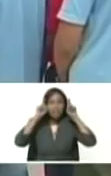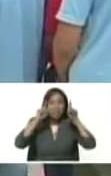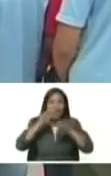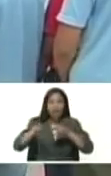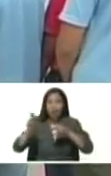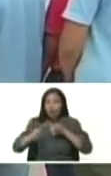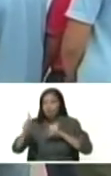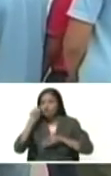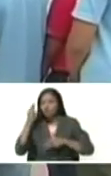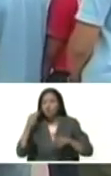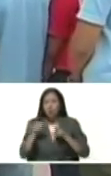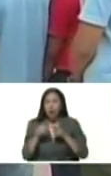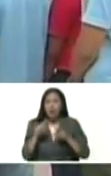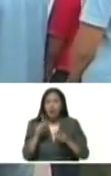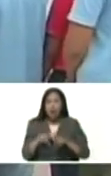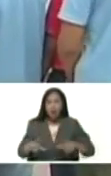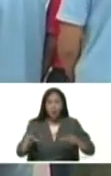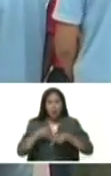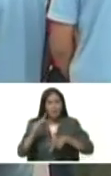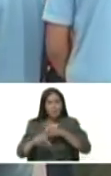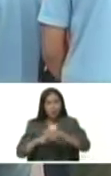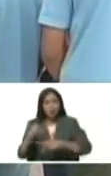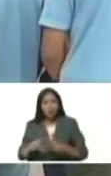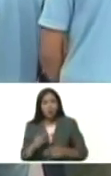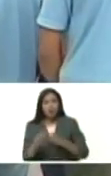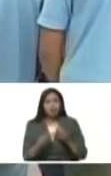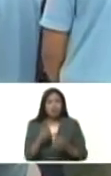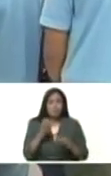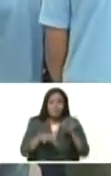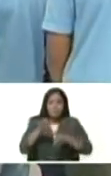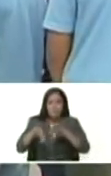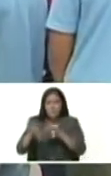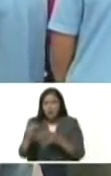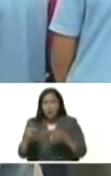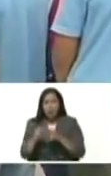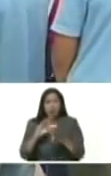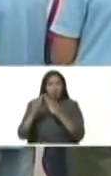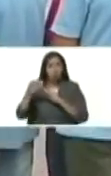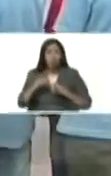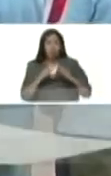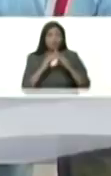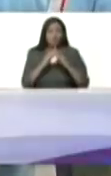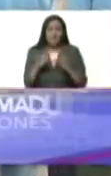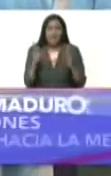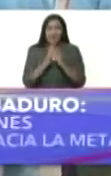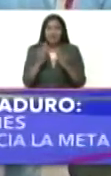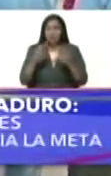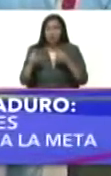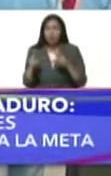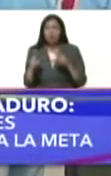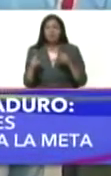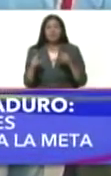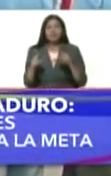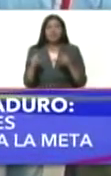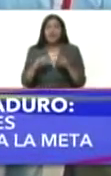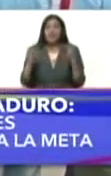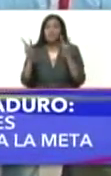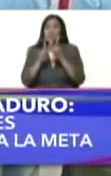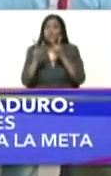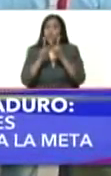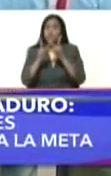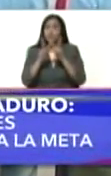las niñas. Patio productivo para producir ahí en el hogar y en la comunidad. Esa es la diferencia de la Gran Misión Vivienda